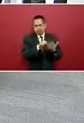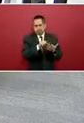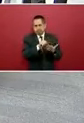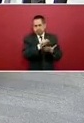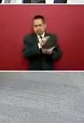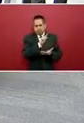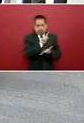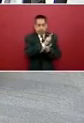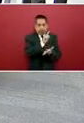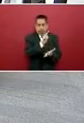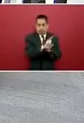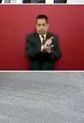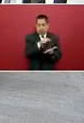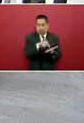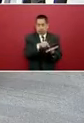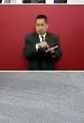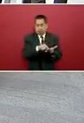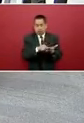porque la ley es muy